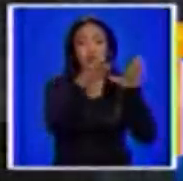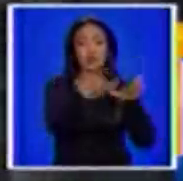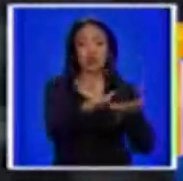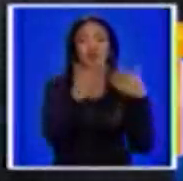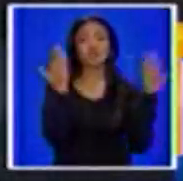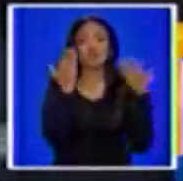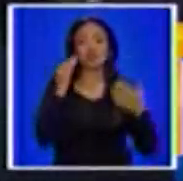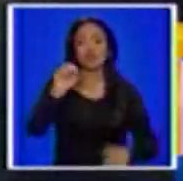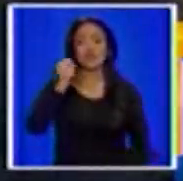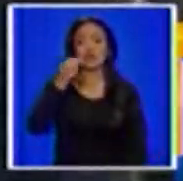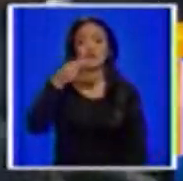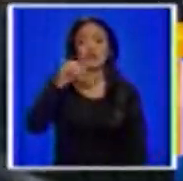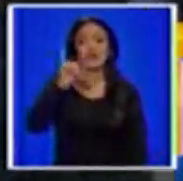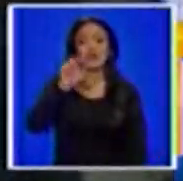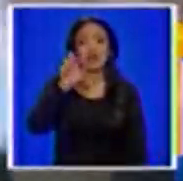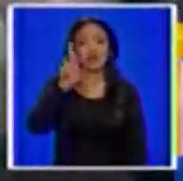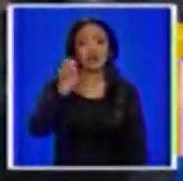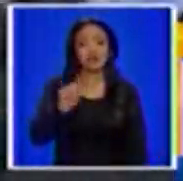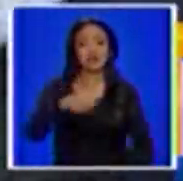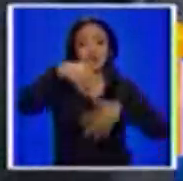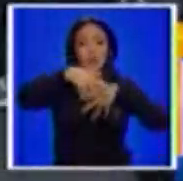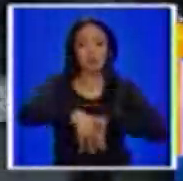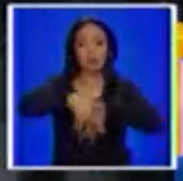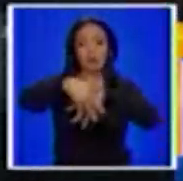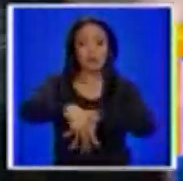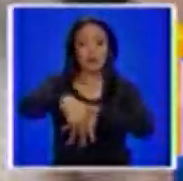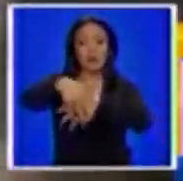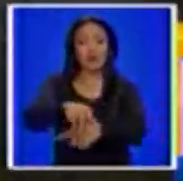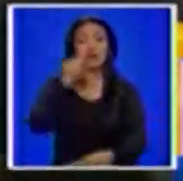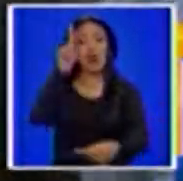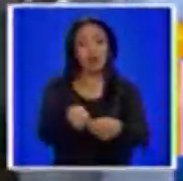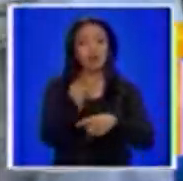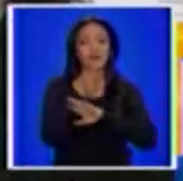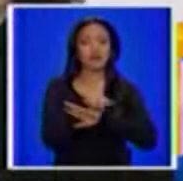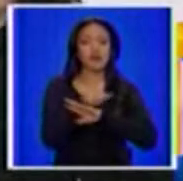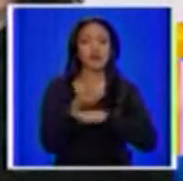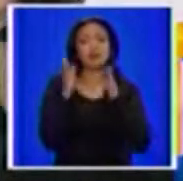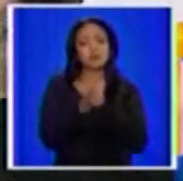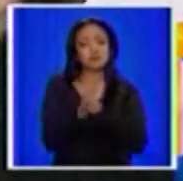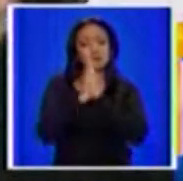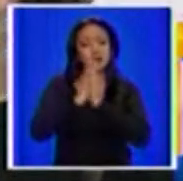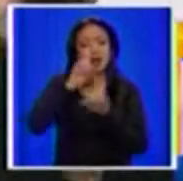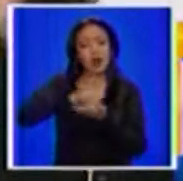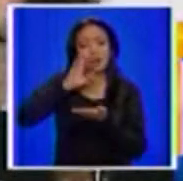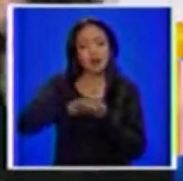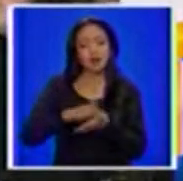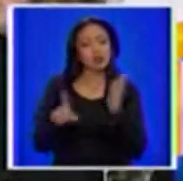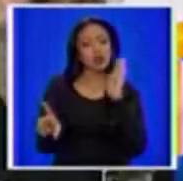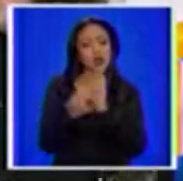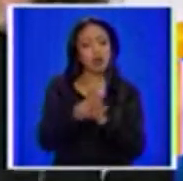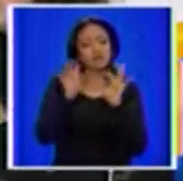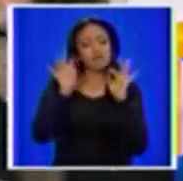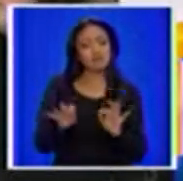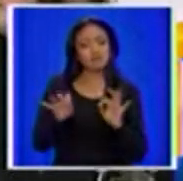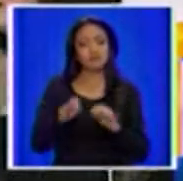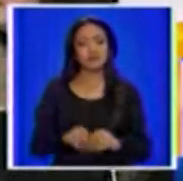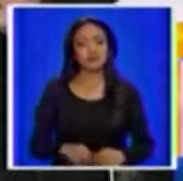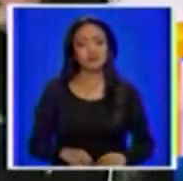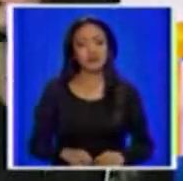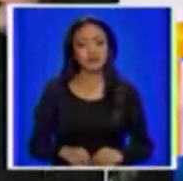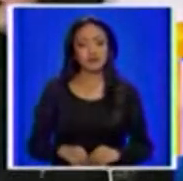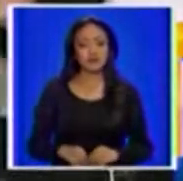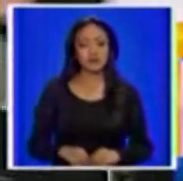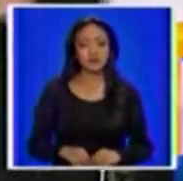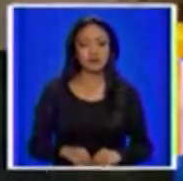para marchar hasta la Fiscalía General del Estado, exigiendo que se apliquen las leyes con todo su rigor. ¡Vivas